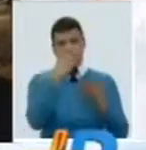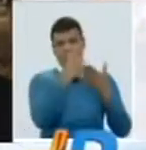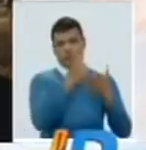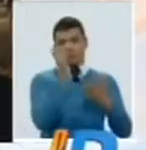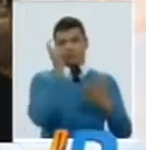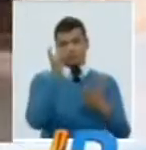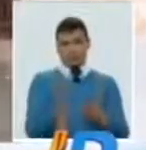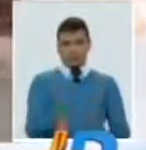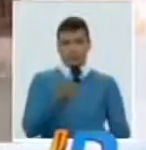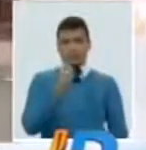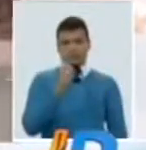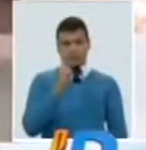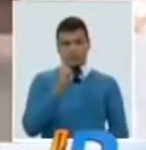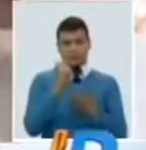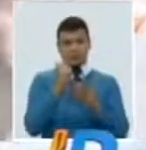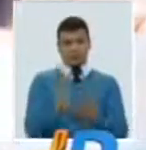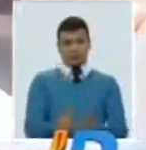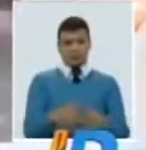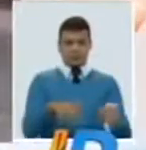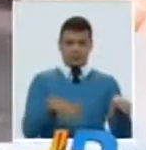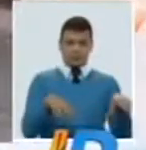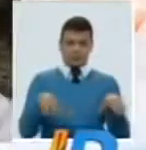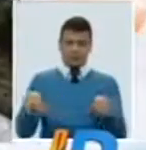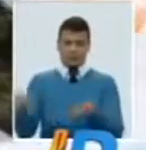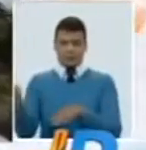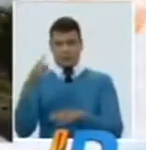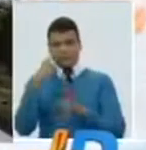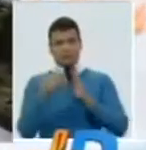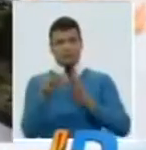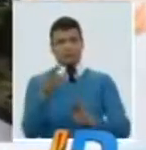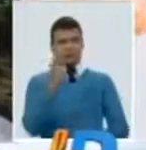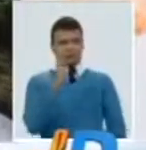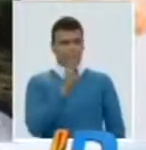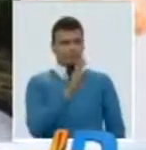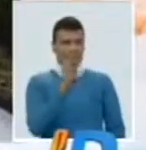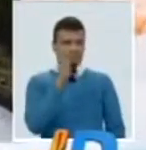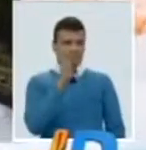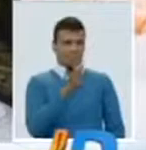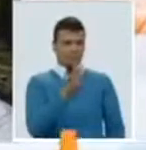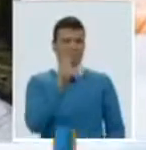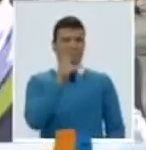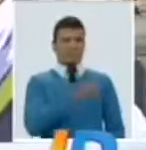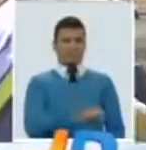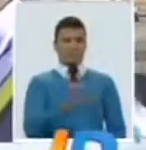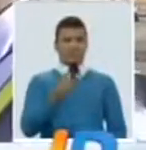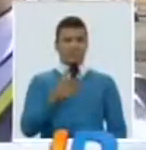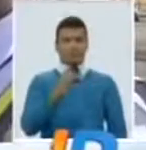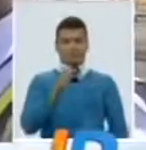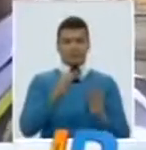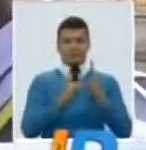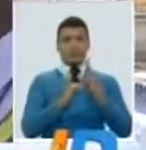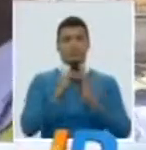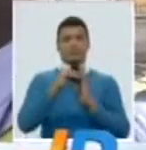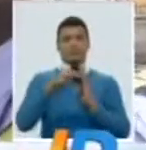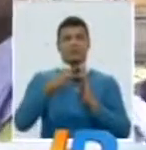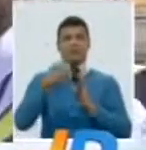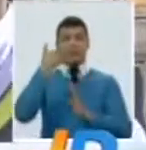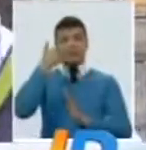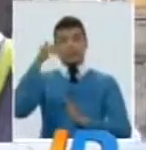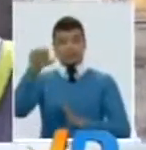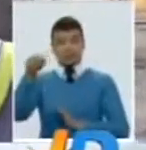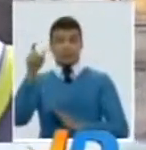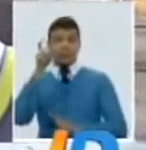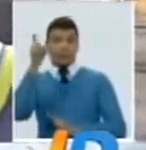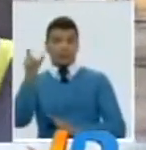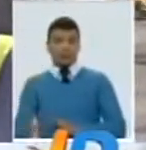se encontraba borracho. Su comportamiento hizo que los agentes de tránsito se percataran de su estado. A segundo grado, llaman a otro familiar que